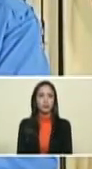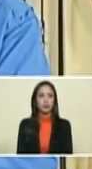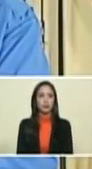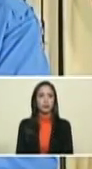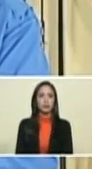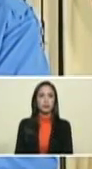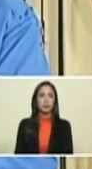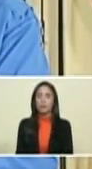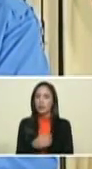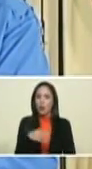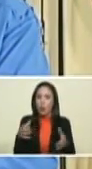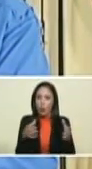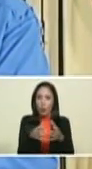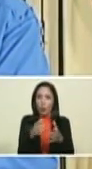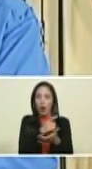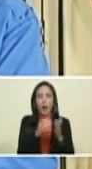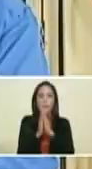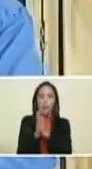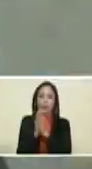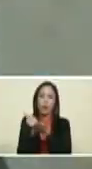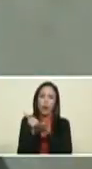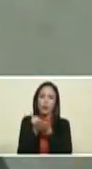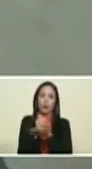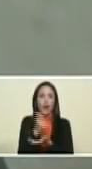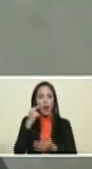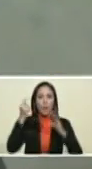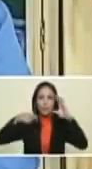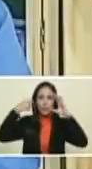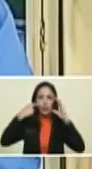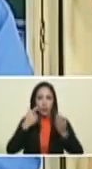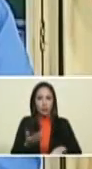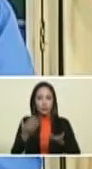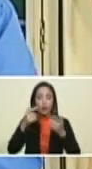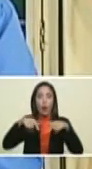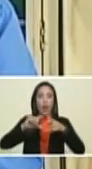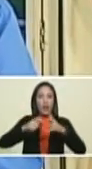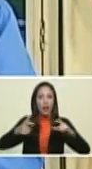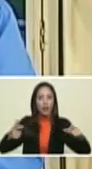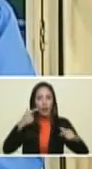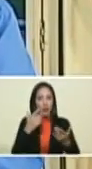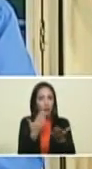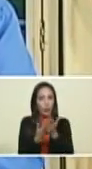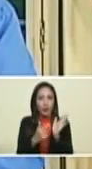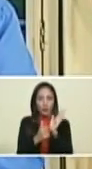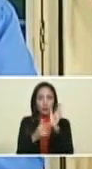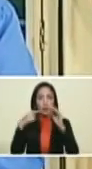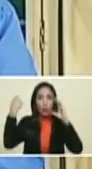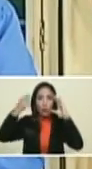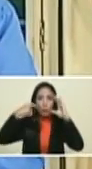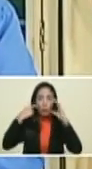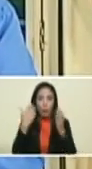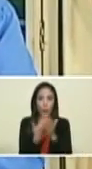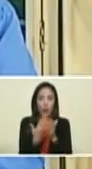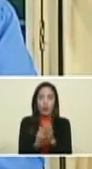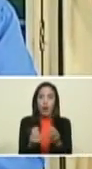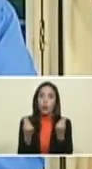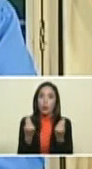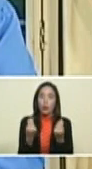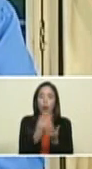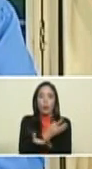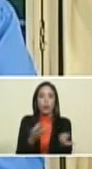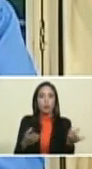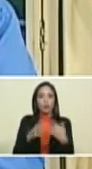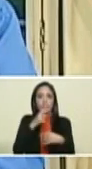de ellos me hacía peticiones. Quiero compartirlos con ustedes en cadena nacional para que ustedes vean cómo se ha